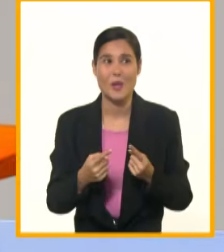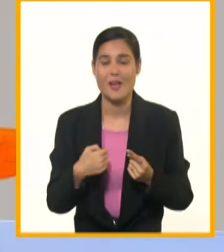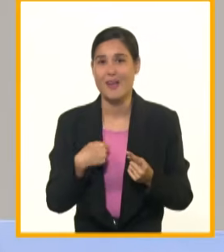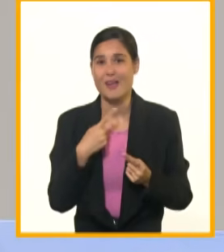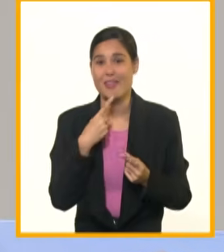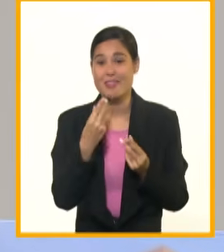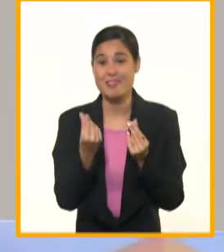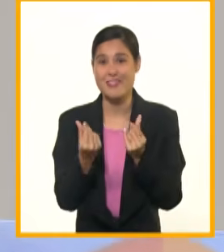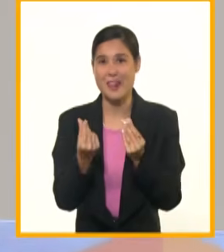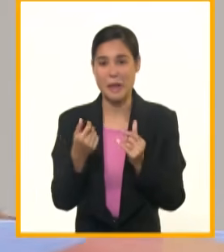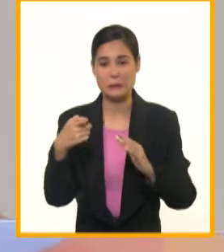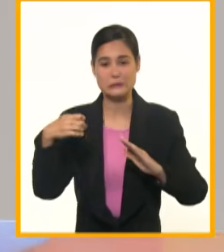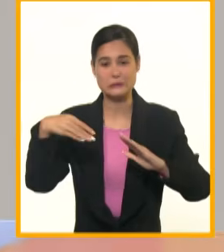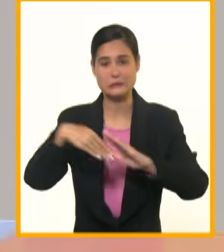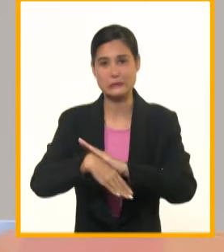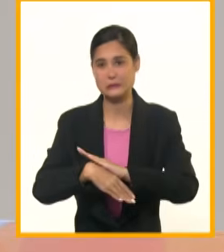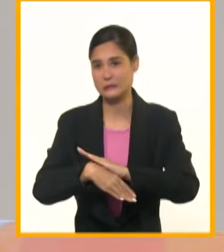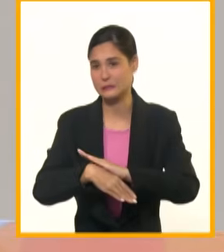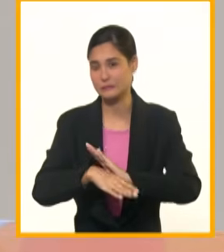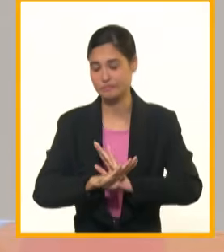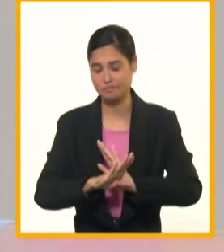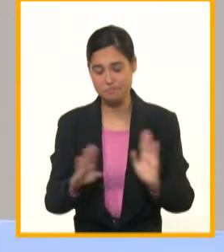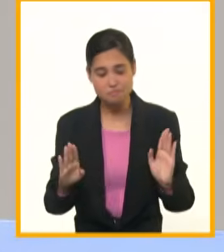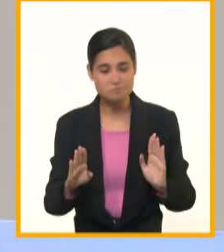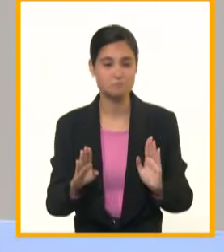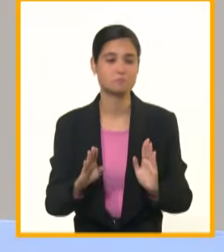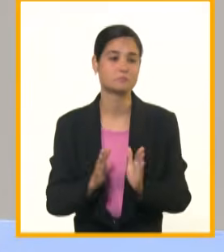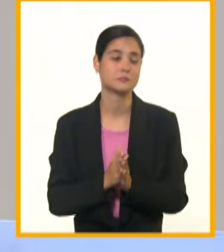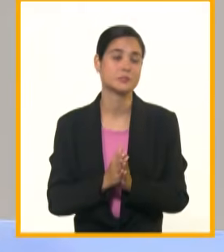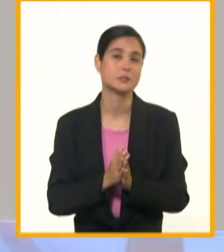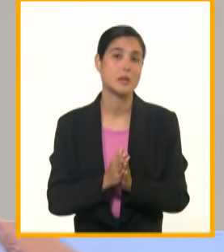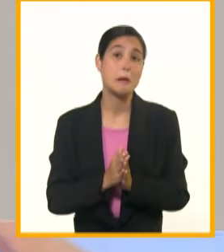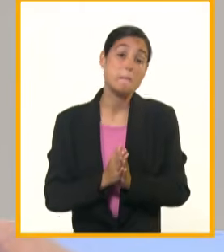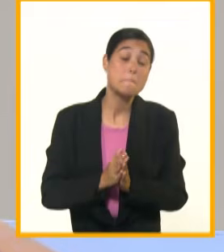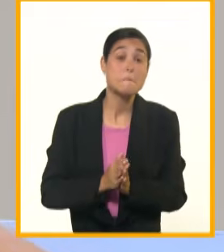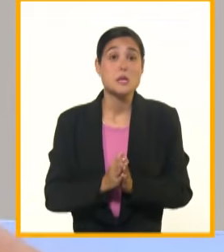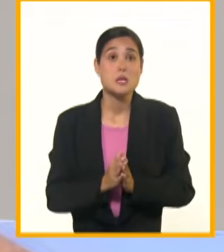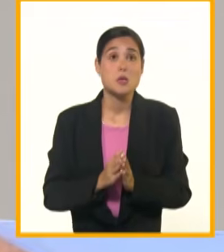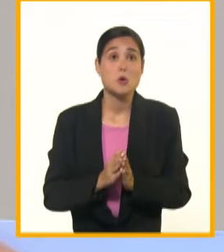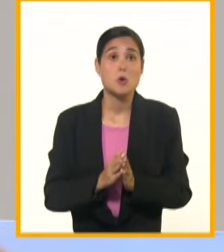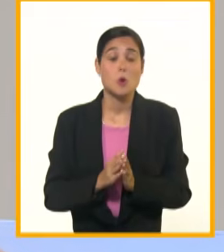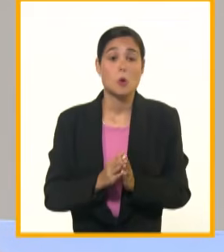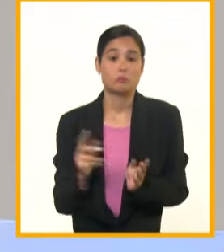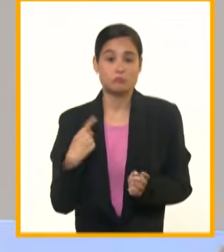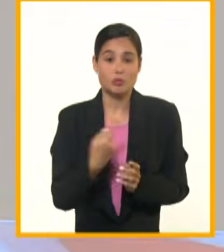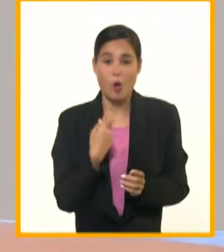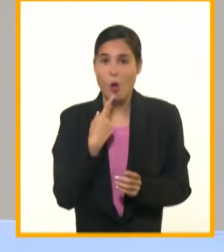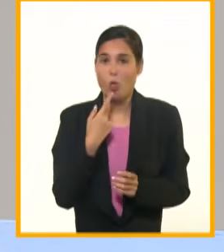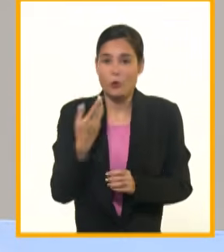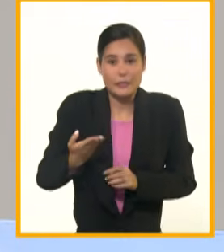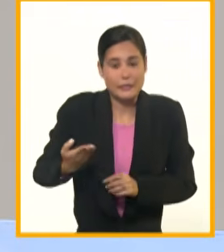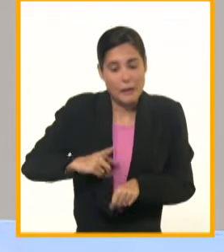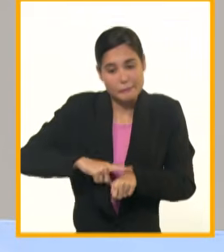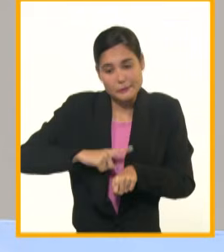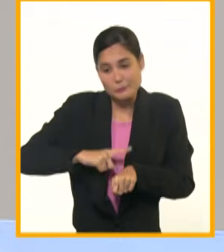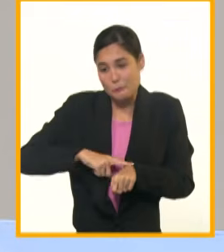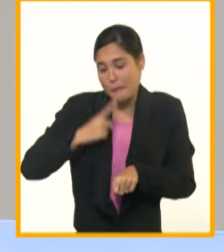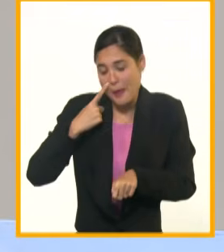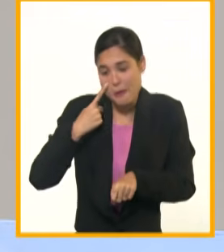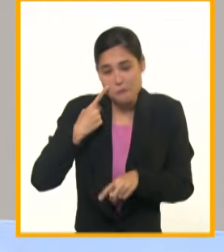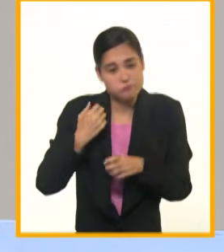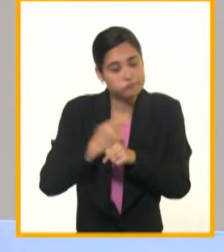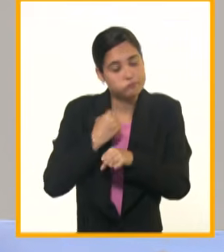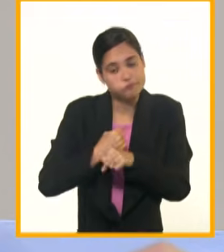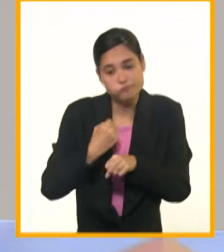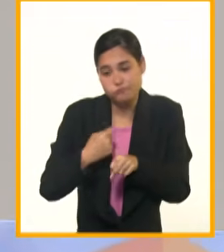imprescindible, el resultado final, fue un superávit, aunque pequeño, pero superávit al fin en la provincia. Esto